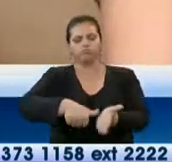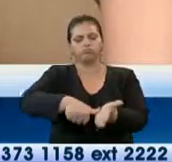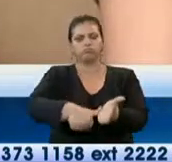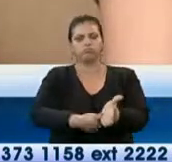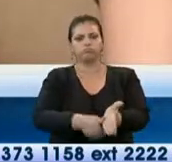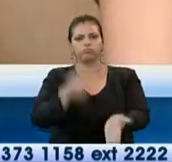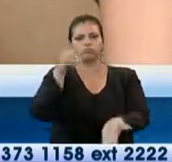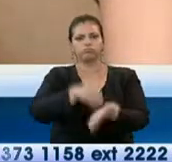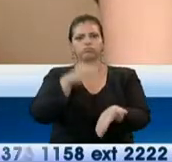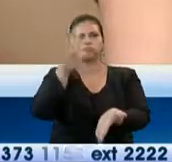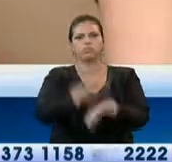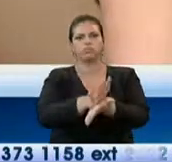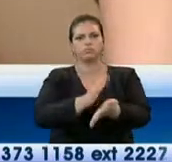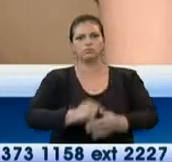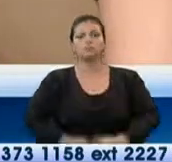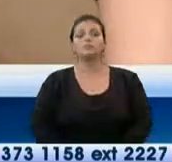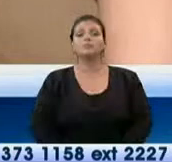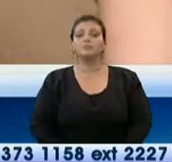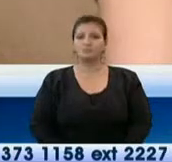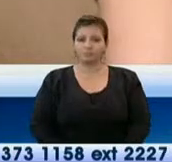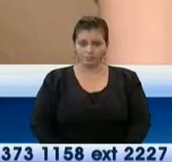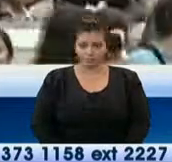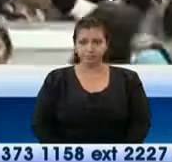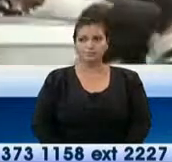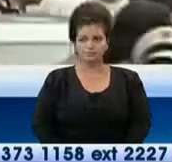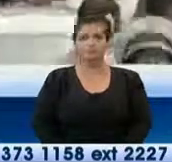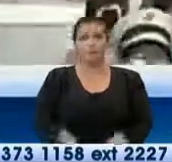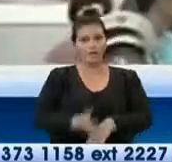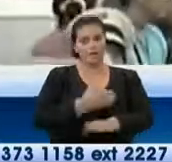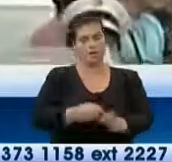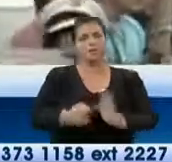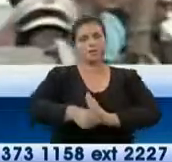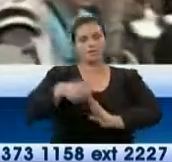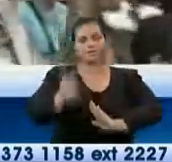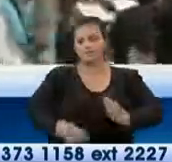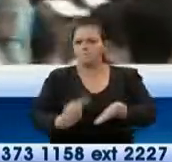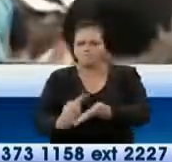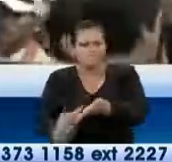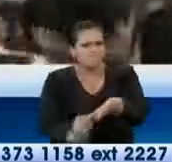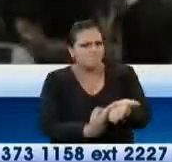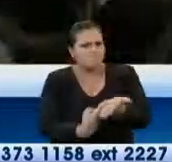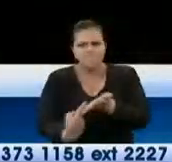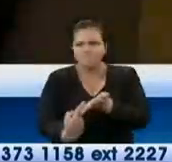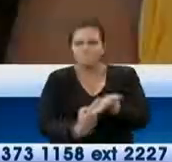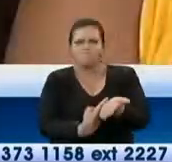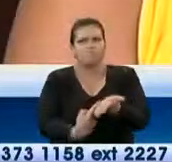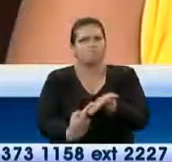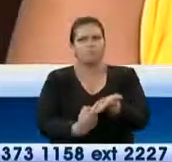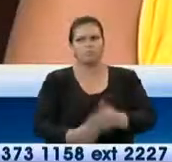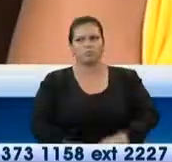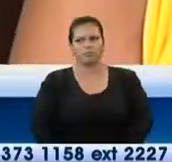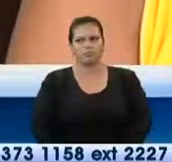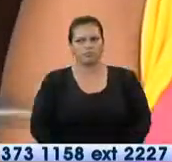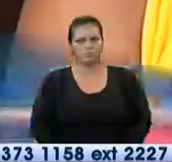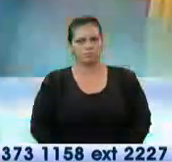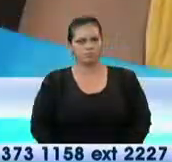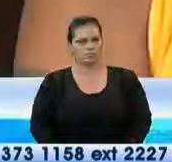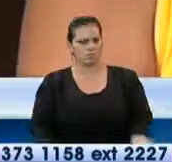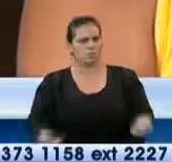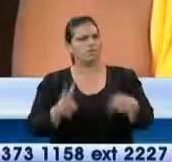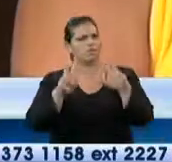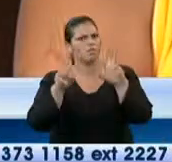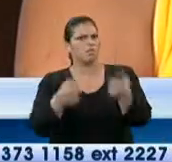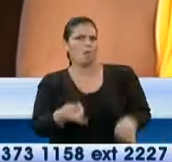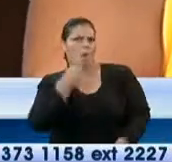lo propuso en el seno de la legislatura. Sería una conquista de vieja data. Porque ya no estamos hablando de sexo. Sí,